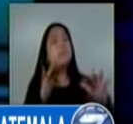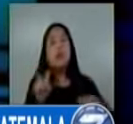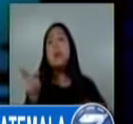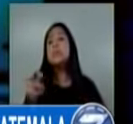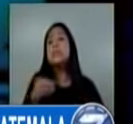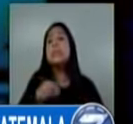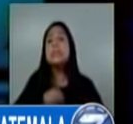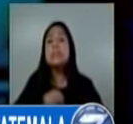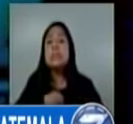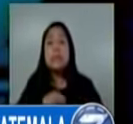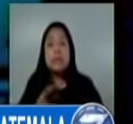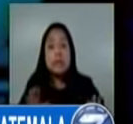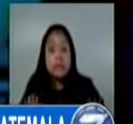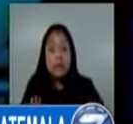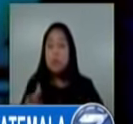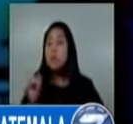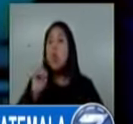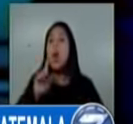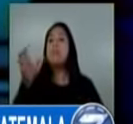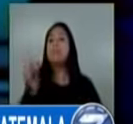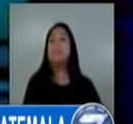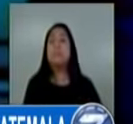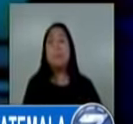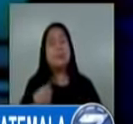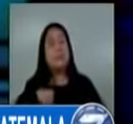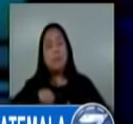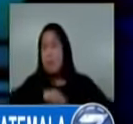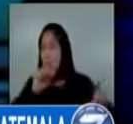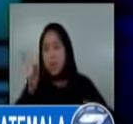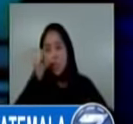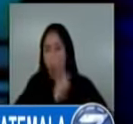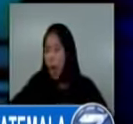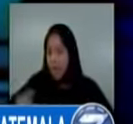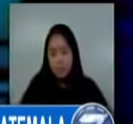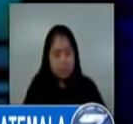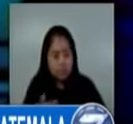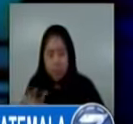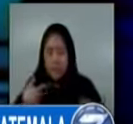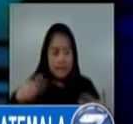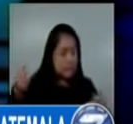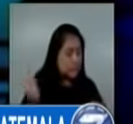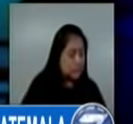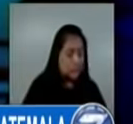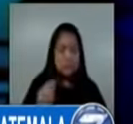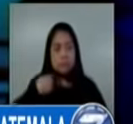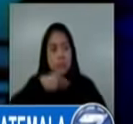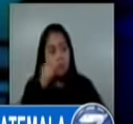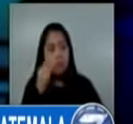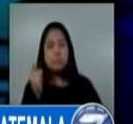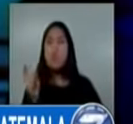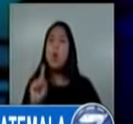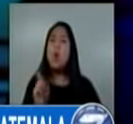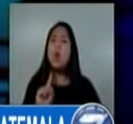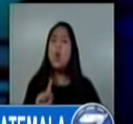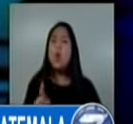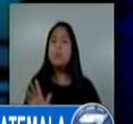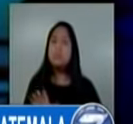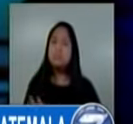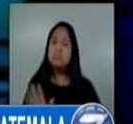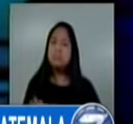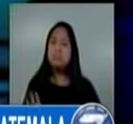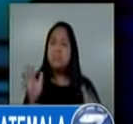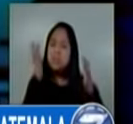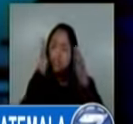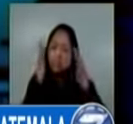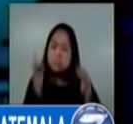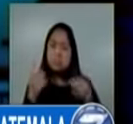no forzosa. Nuestro principal compromiso con los migrantes mexicanos en Estados Unidos es